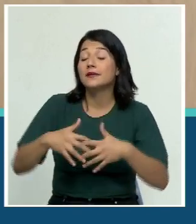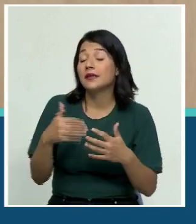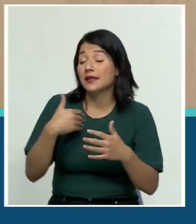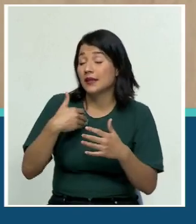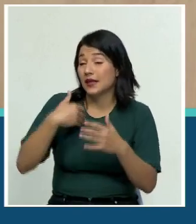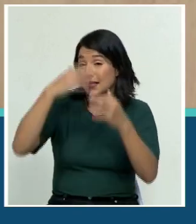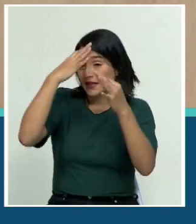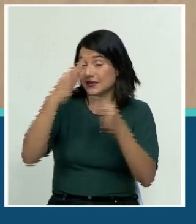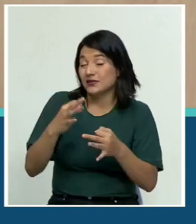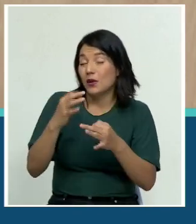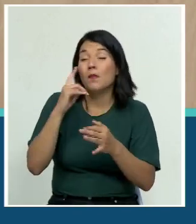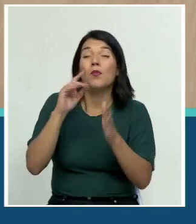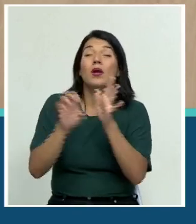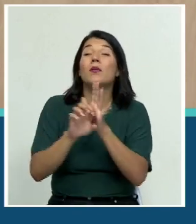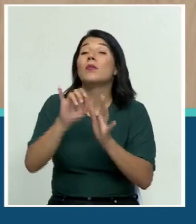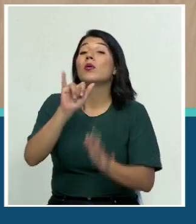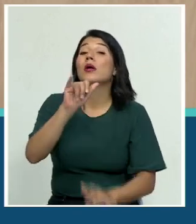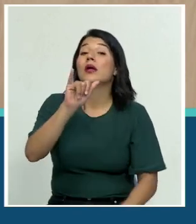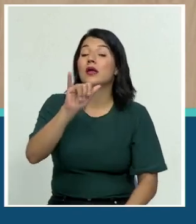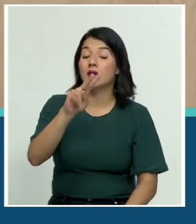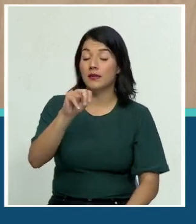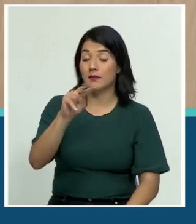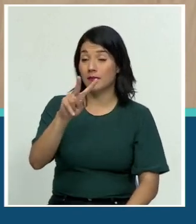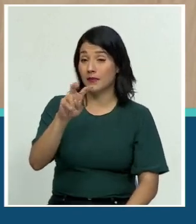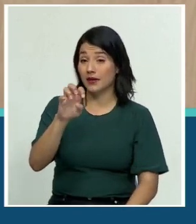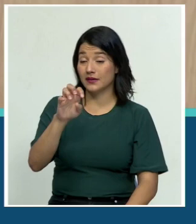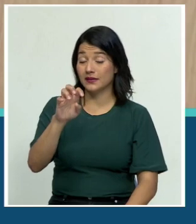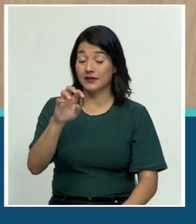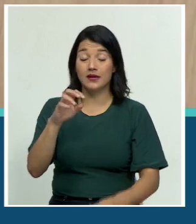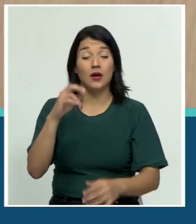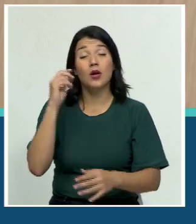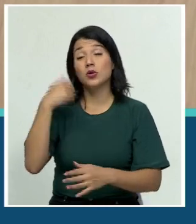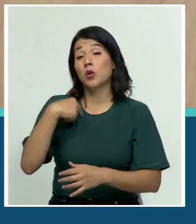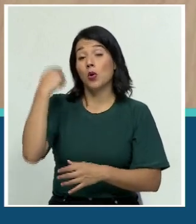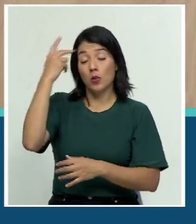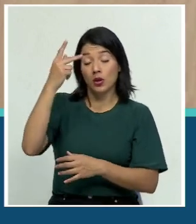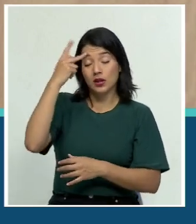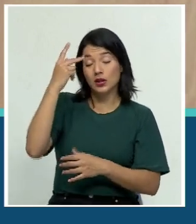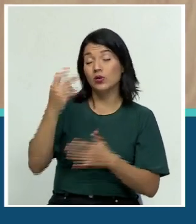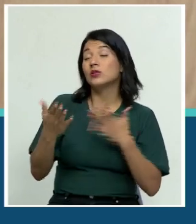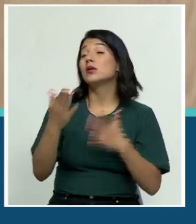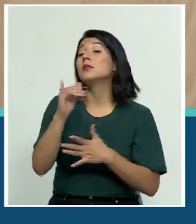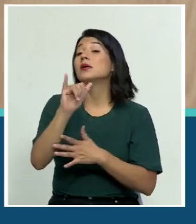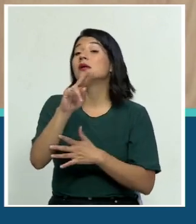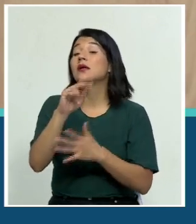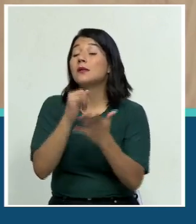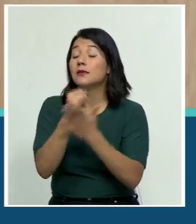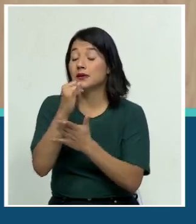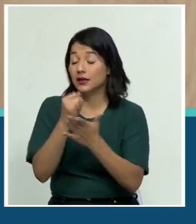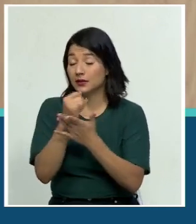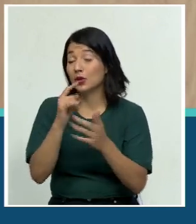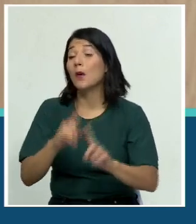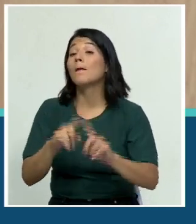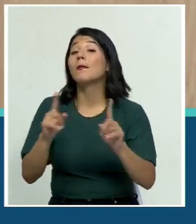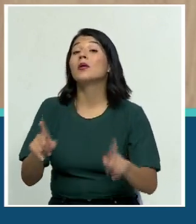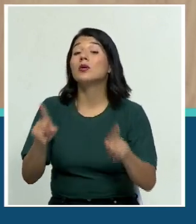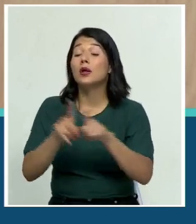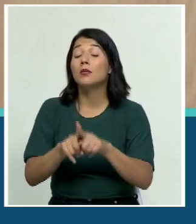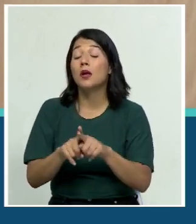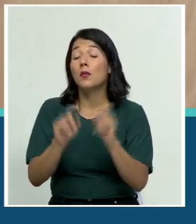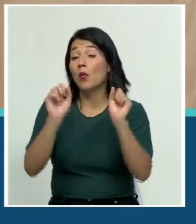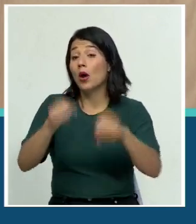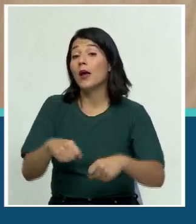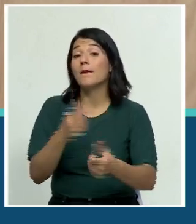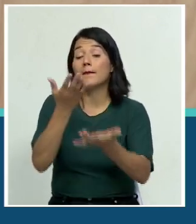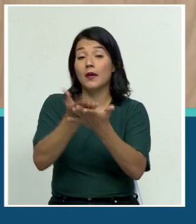políticos, para poder investigar posibles conflictos de interés y también posibles casos de corrupción. Pero además de presentar el proyecto de